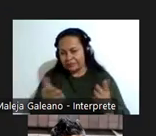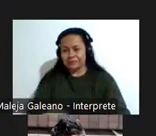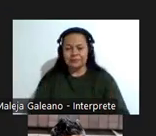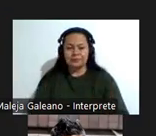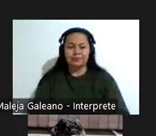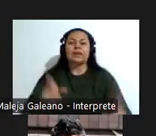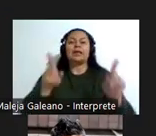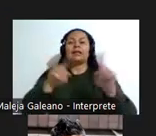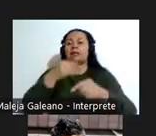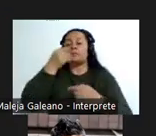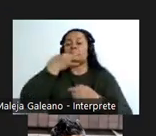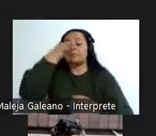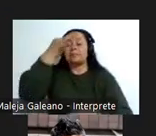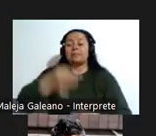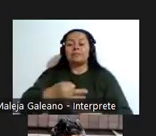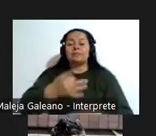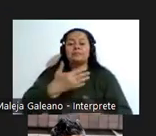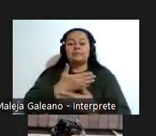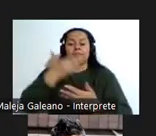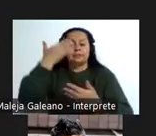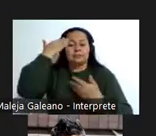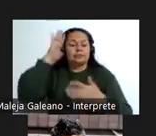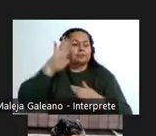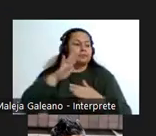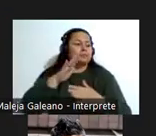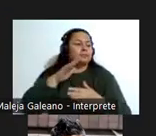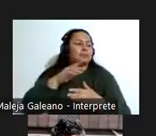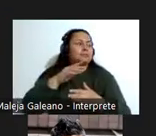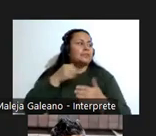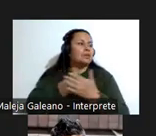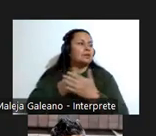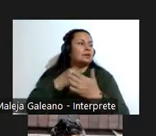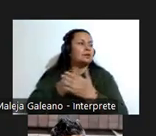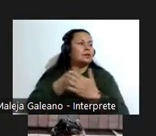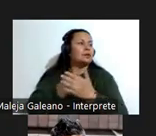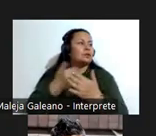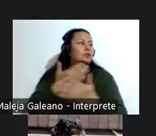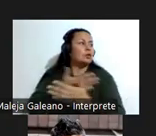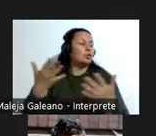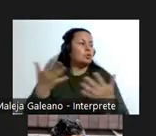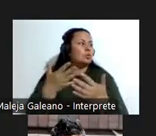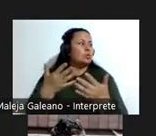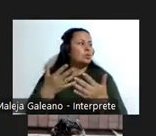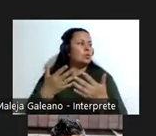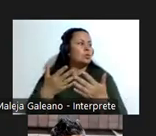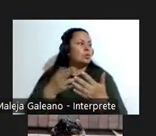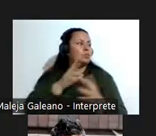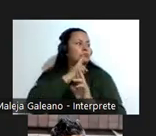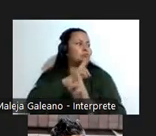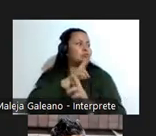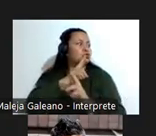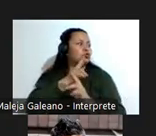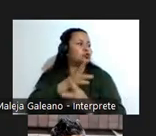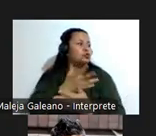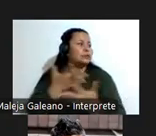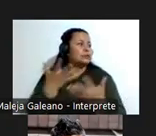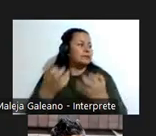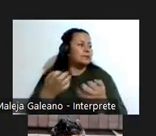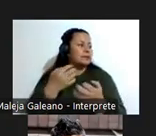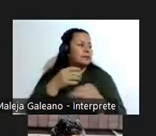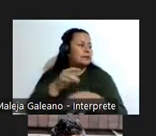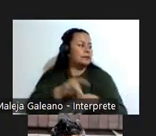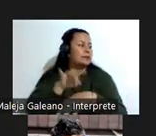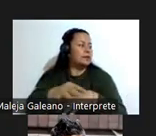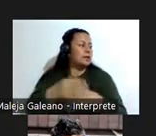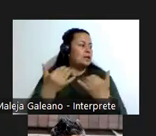no lo sé. La verdad, no pretendo tampoco que esta respuesta que les quiera dar ahora